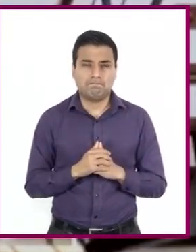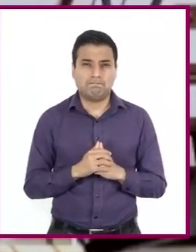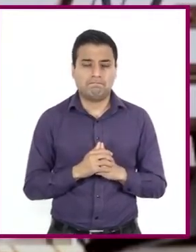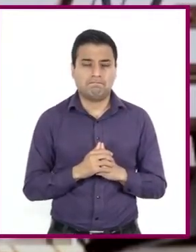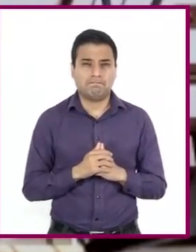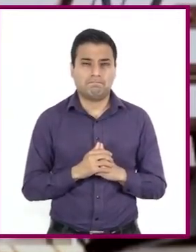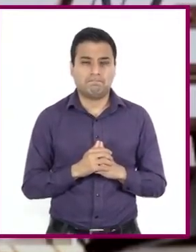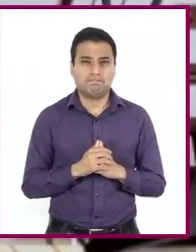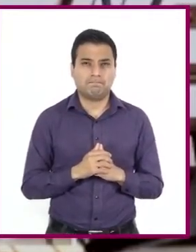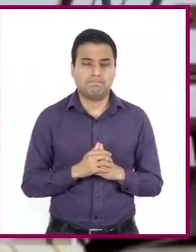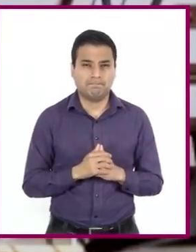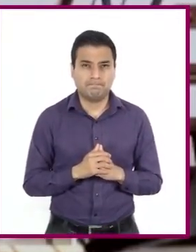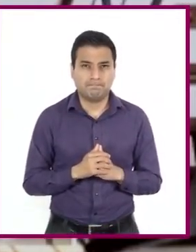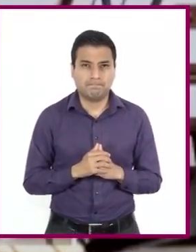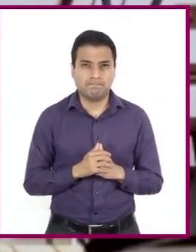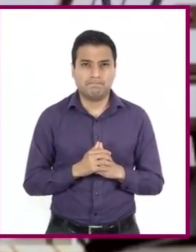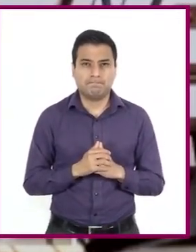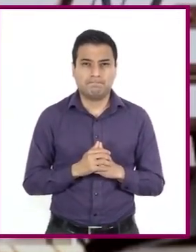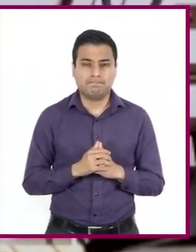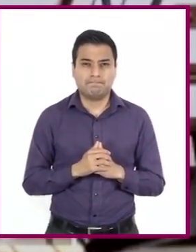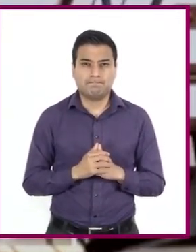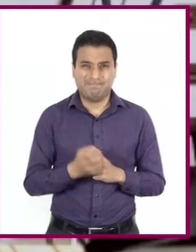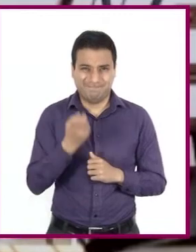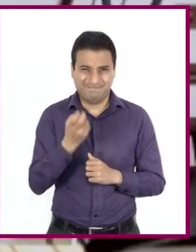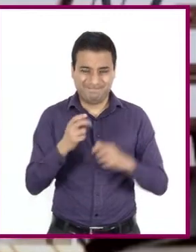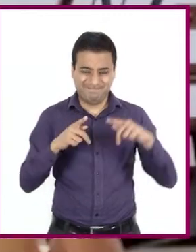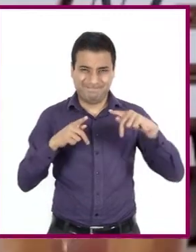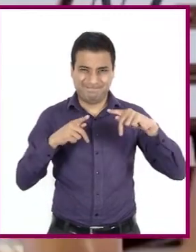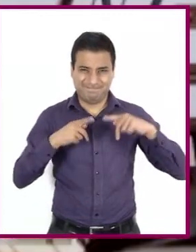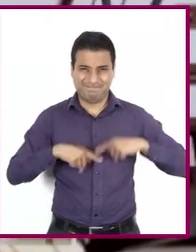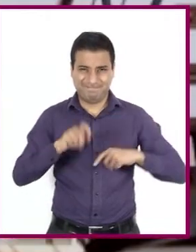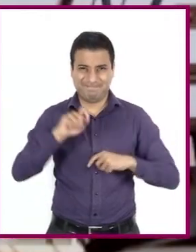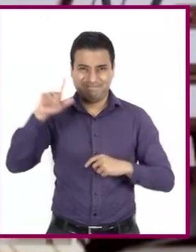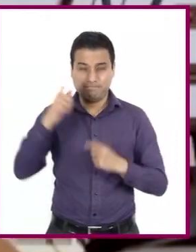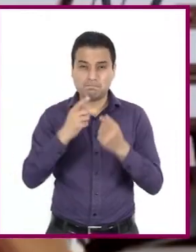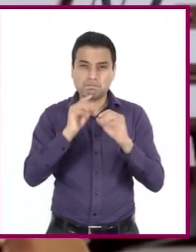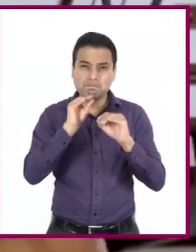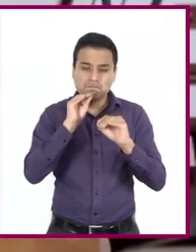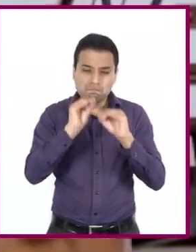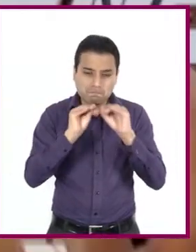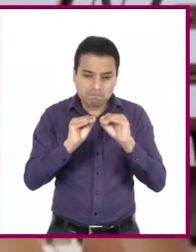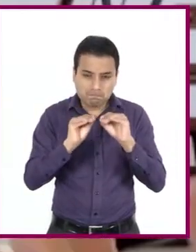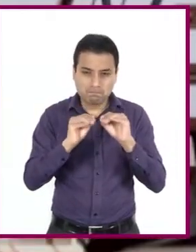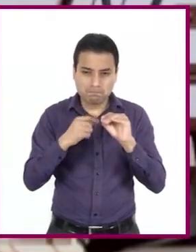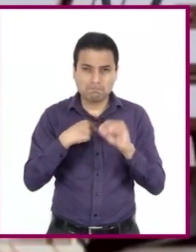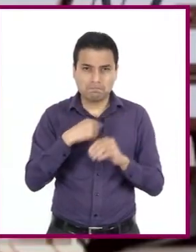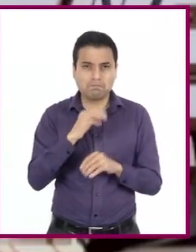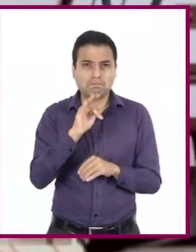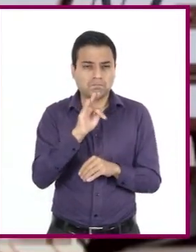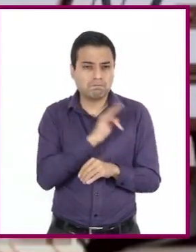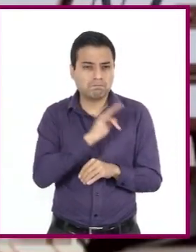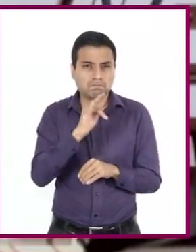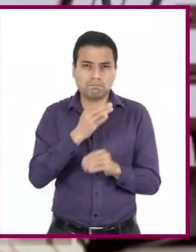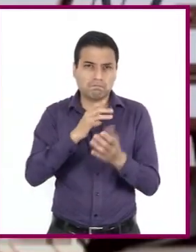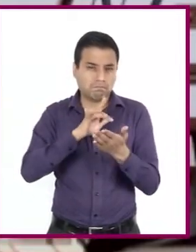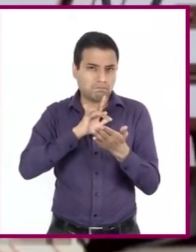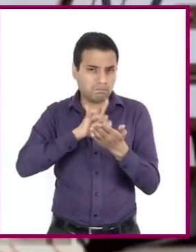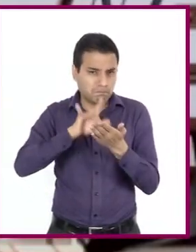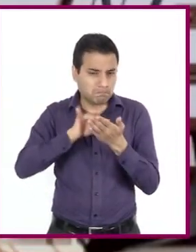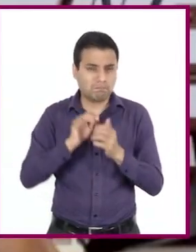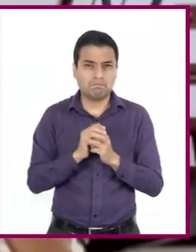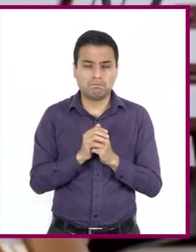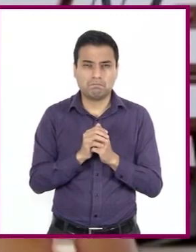casos, esos tipógrafos están en disponibilidad de, según los usos que se le quiera dar al